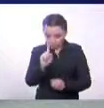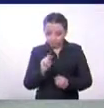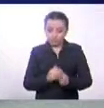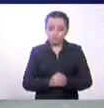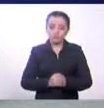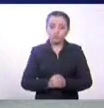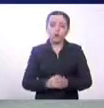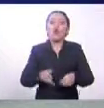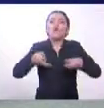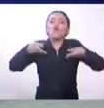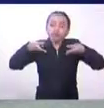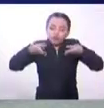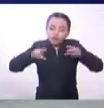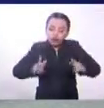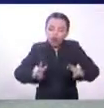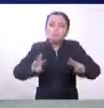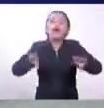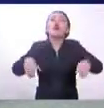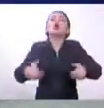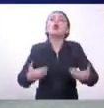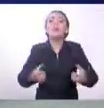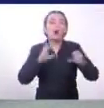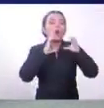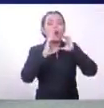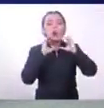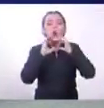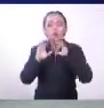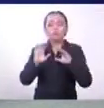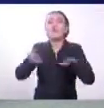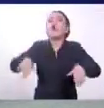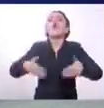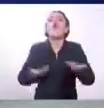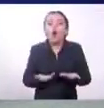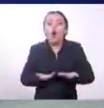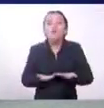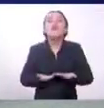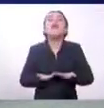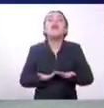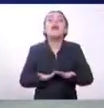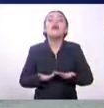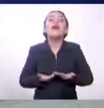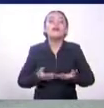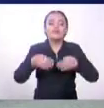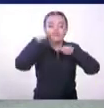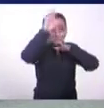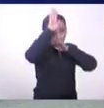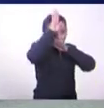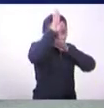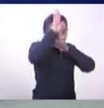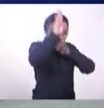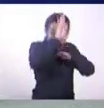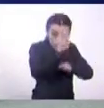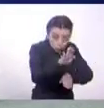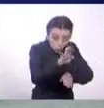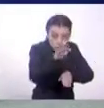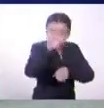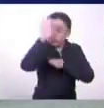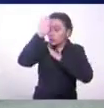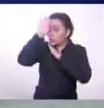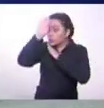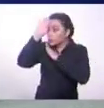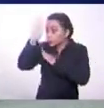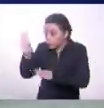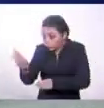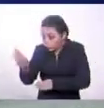manera respetuosa. Claro. Es decir, que yo, cuando me dirijo a ti, pueda ser de manera respetuosa,